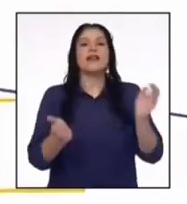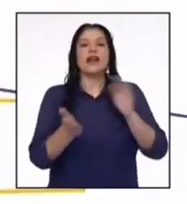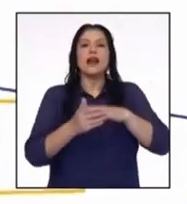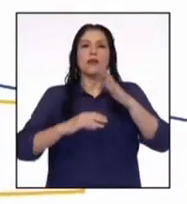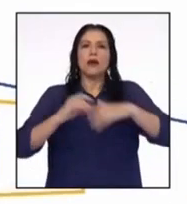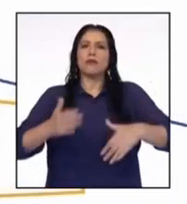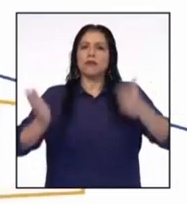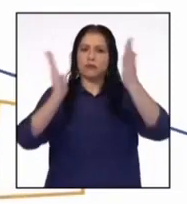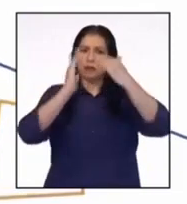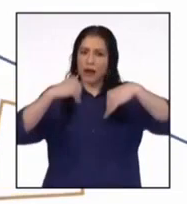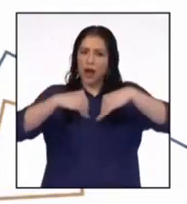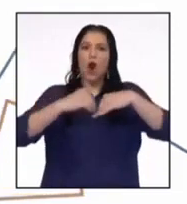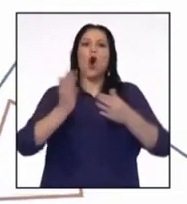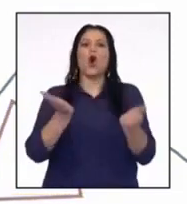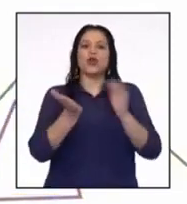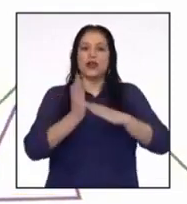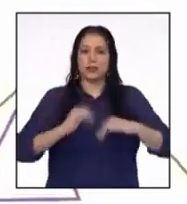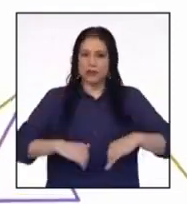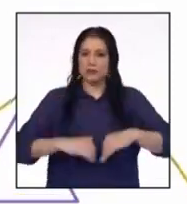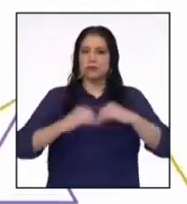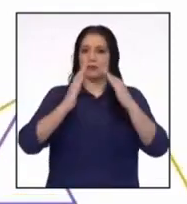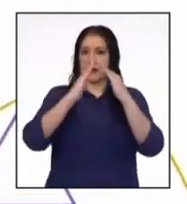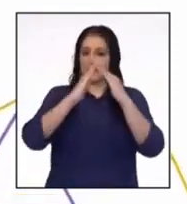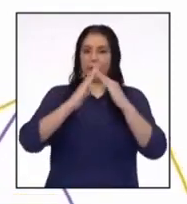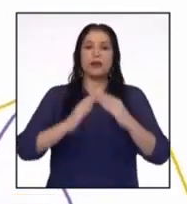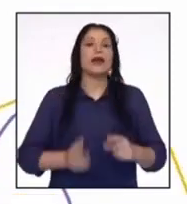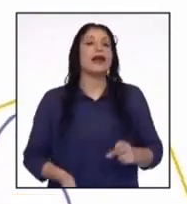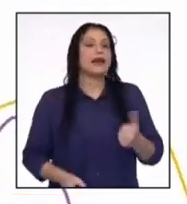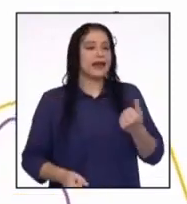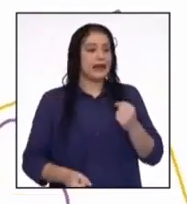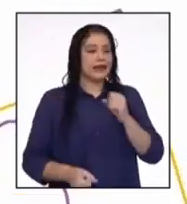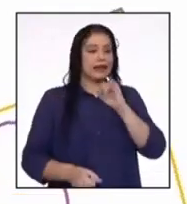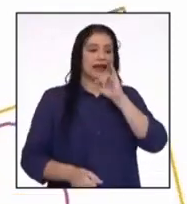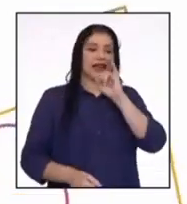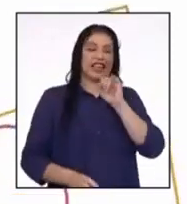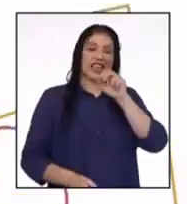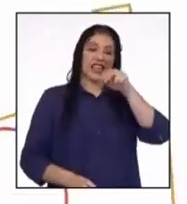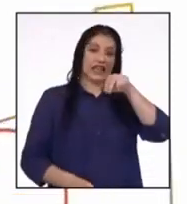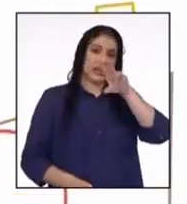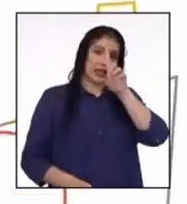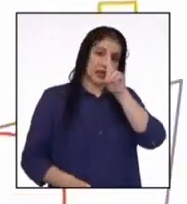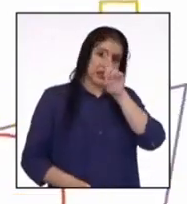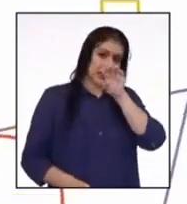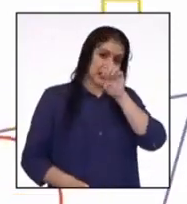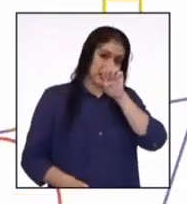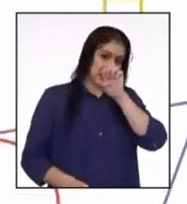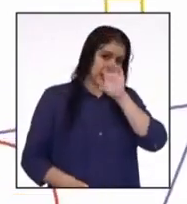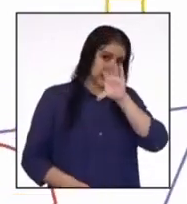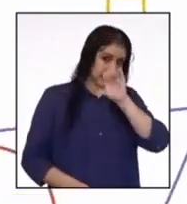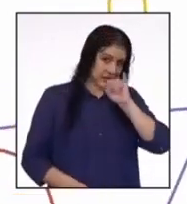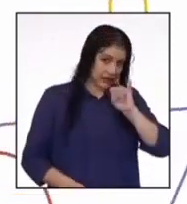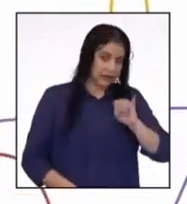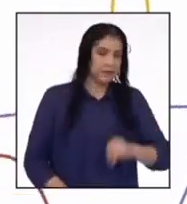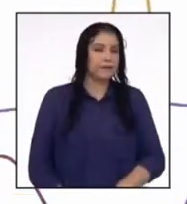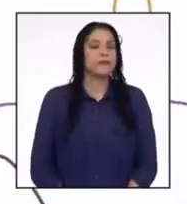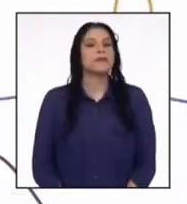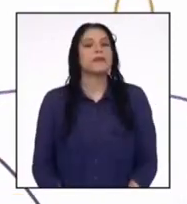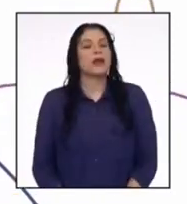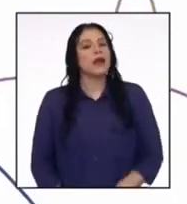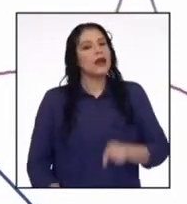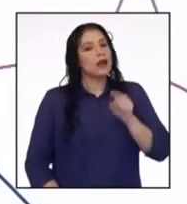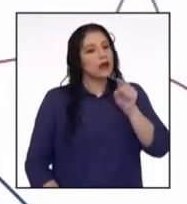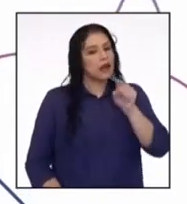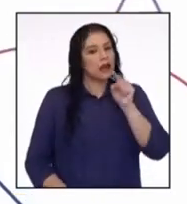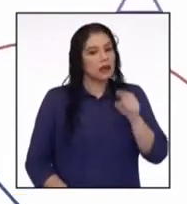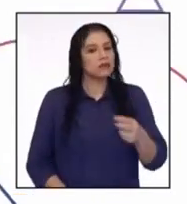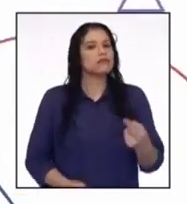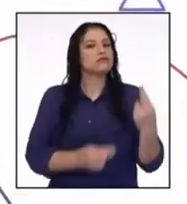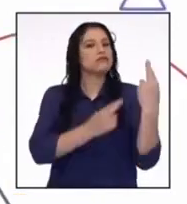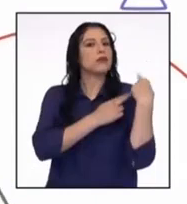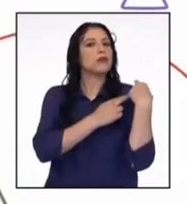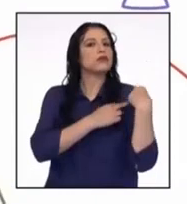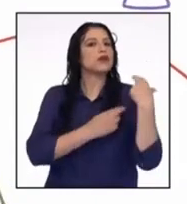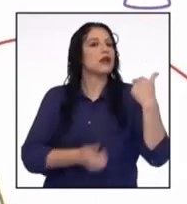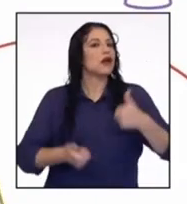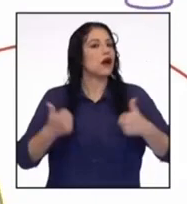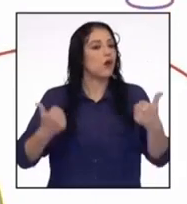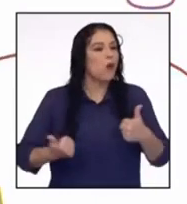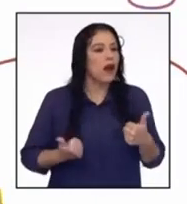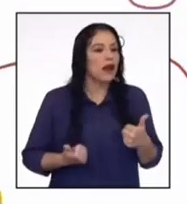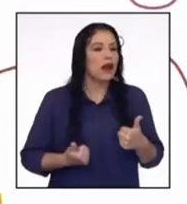reconstrucción. Y el Instituto Nacional de Defensa Civil, INDECI, que tiene como